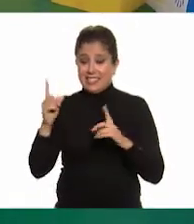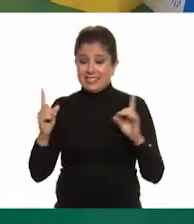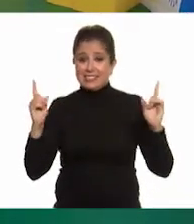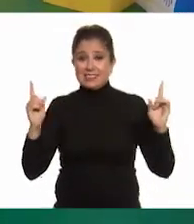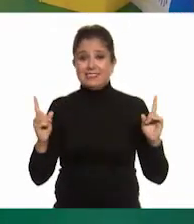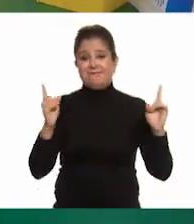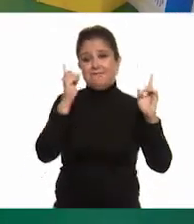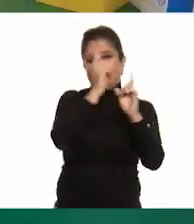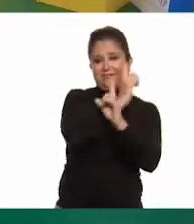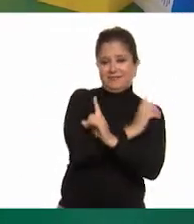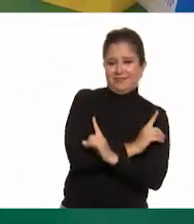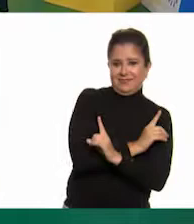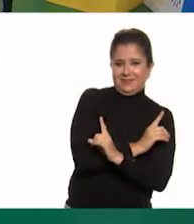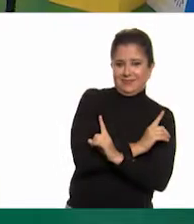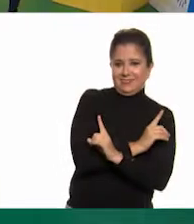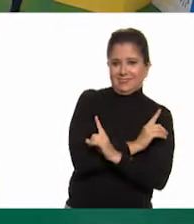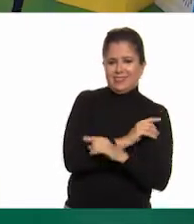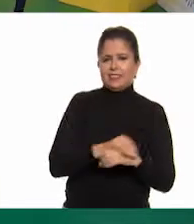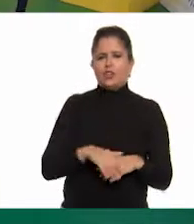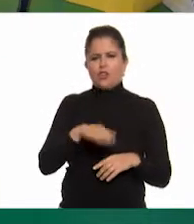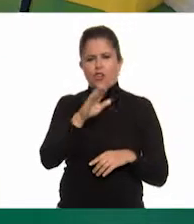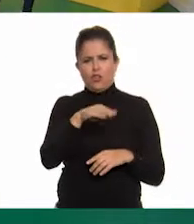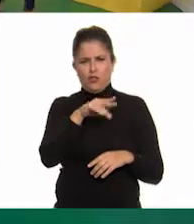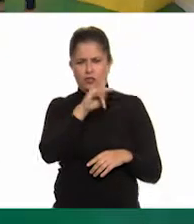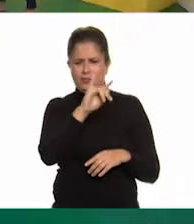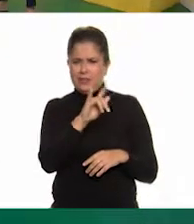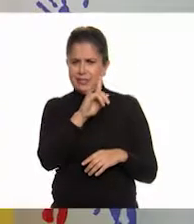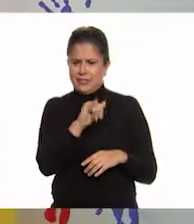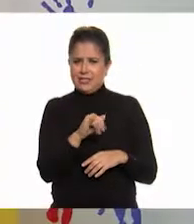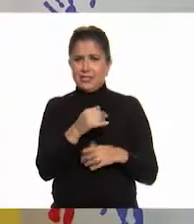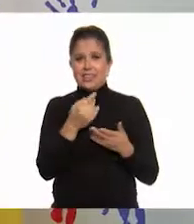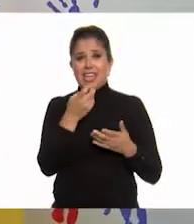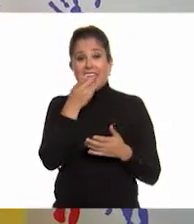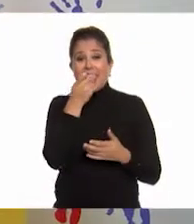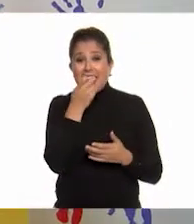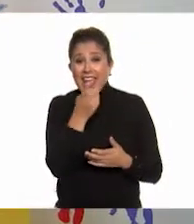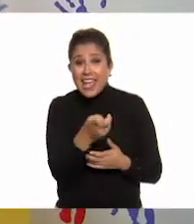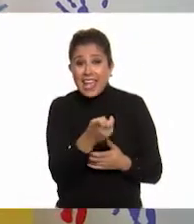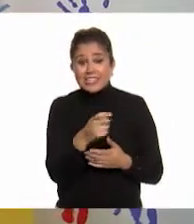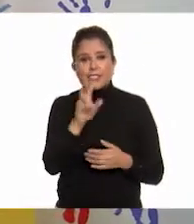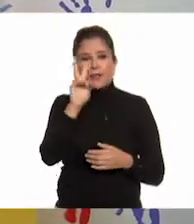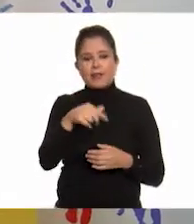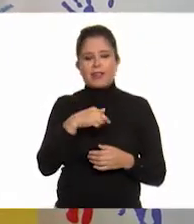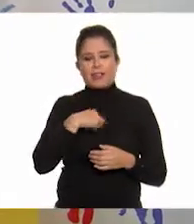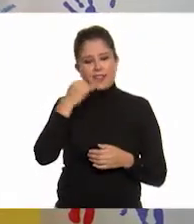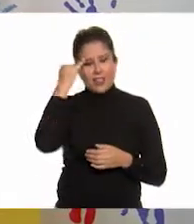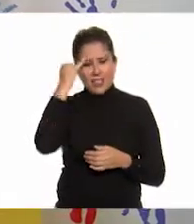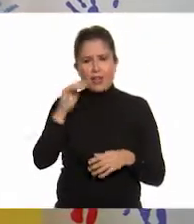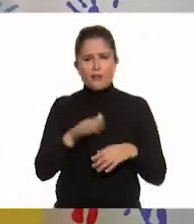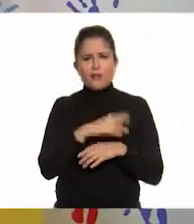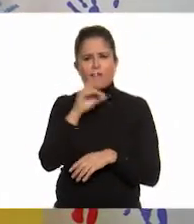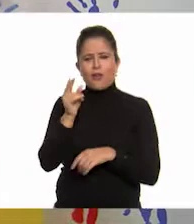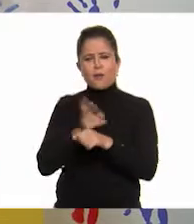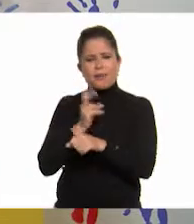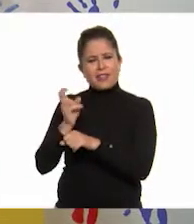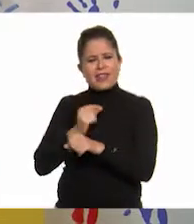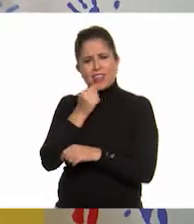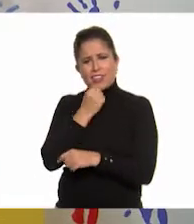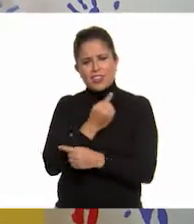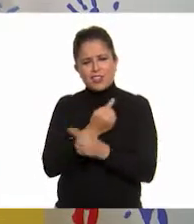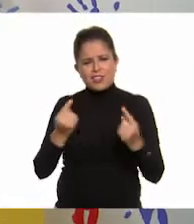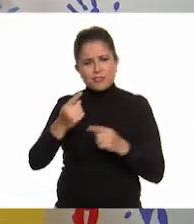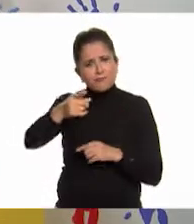mi hilera. Ajá. Oye, Pili, con esto me está dando una gran idea. ¿Por qué no invitamos a las niñas y a los